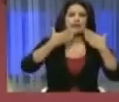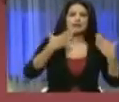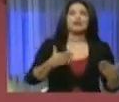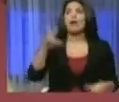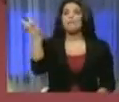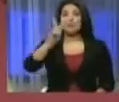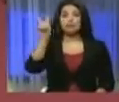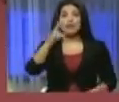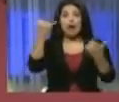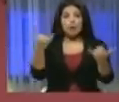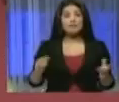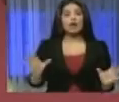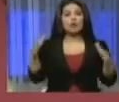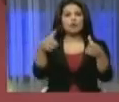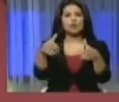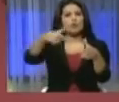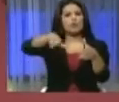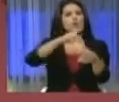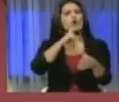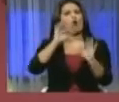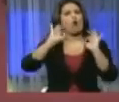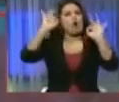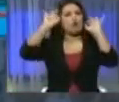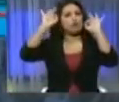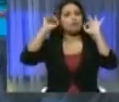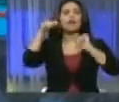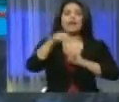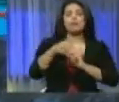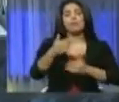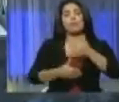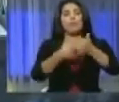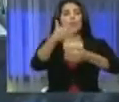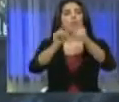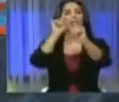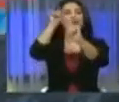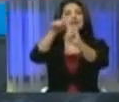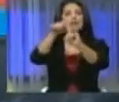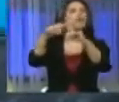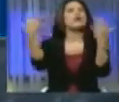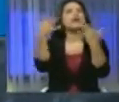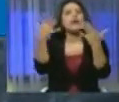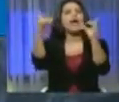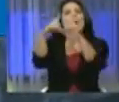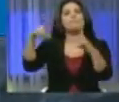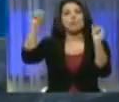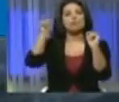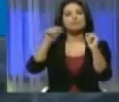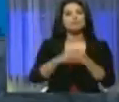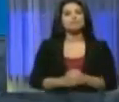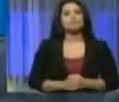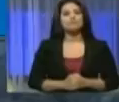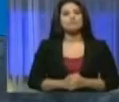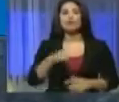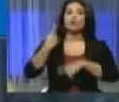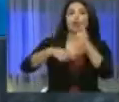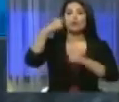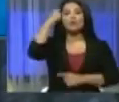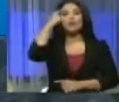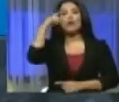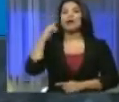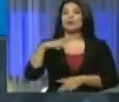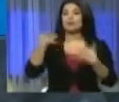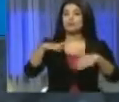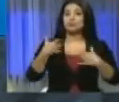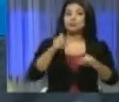oro, mira, que va creciendo, rumbo a Tokio. Y en cada Olimpiada son más los deportes que